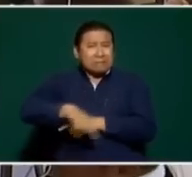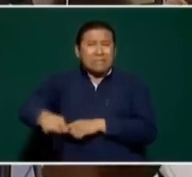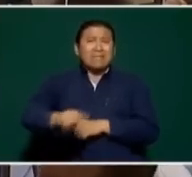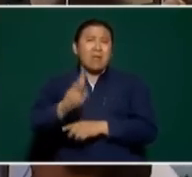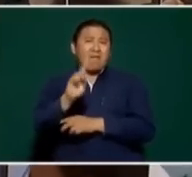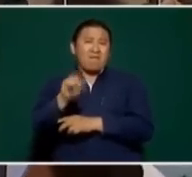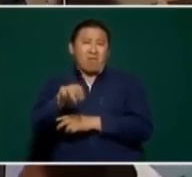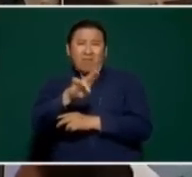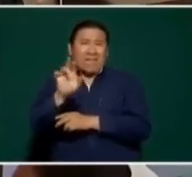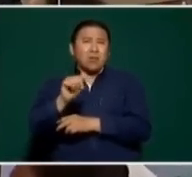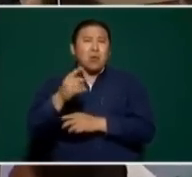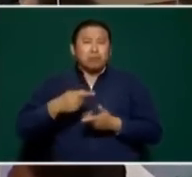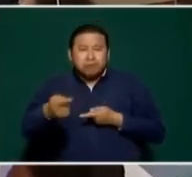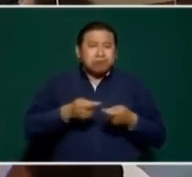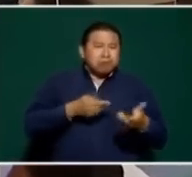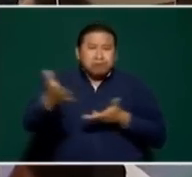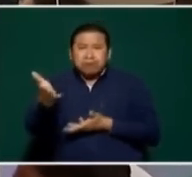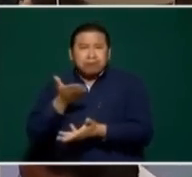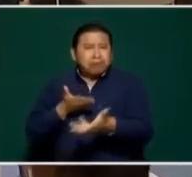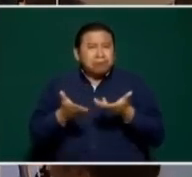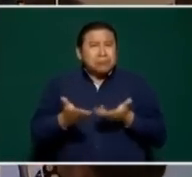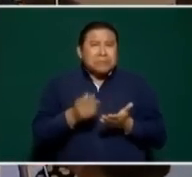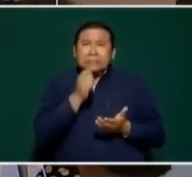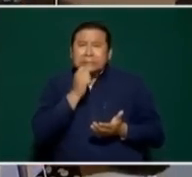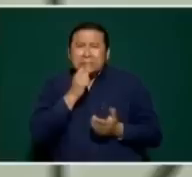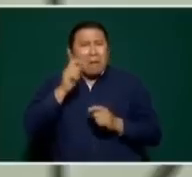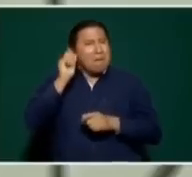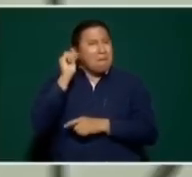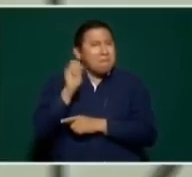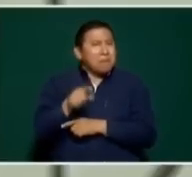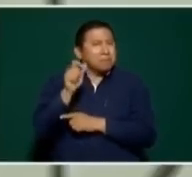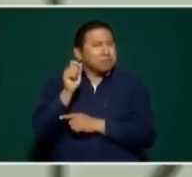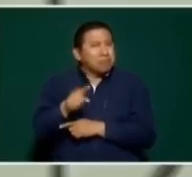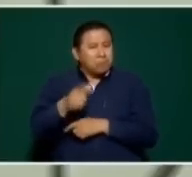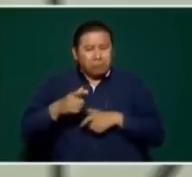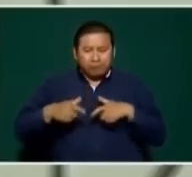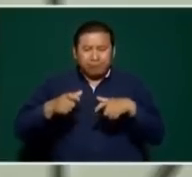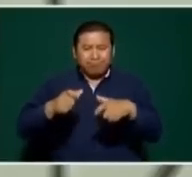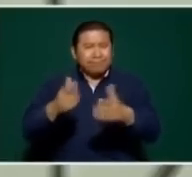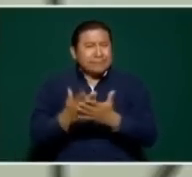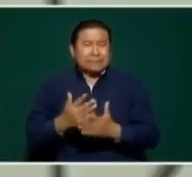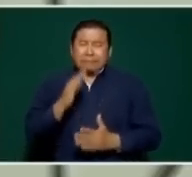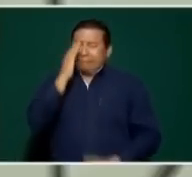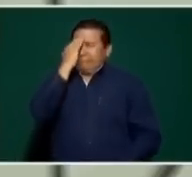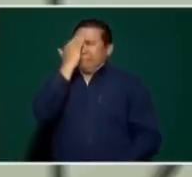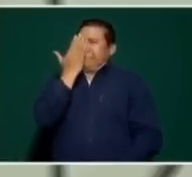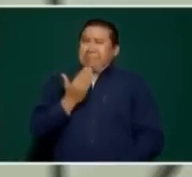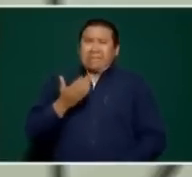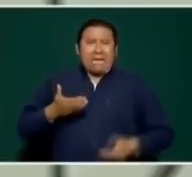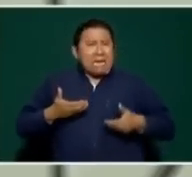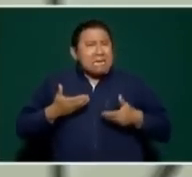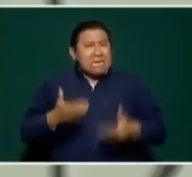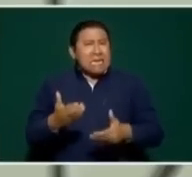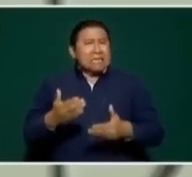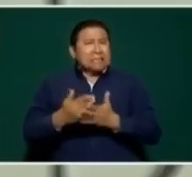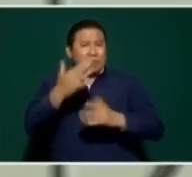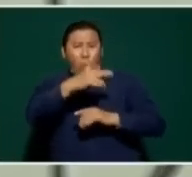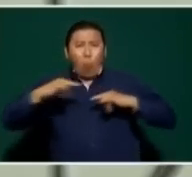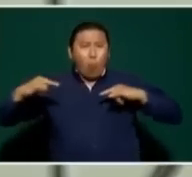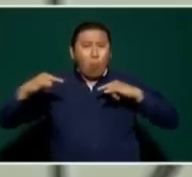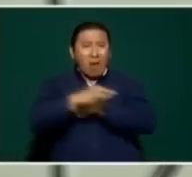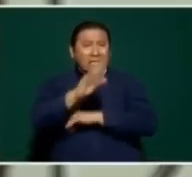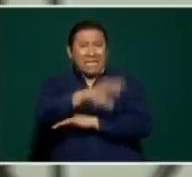de Fonatur van y vienen y está exactamente en las mismas condiciones. Terrible las calles de la zona hotelera de